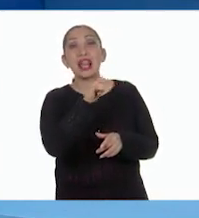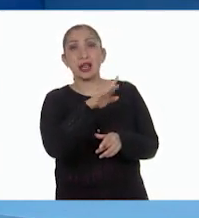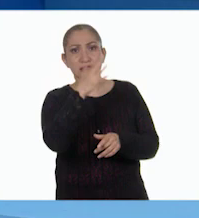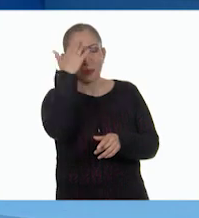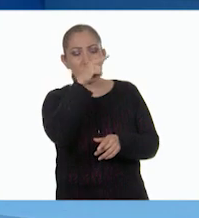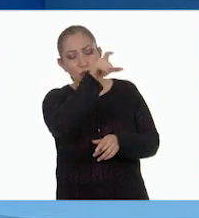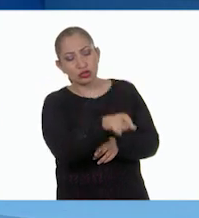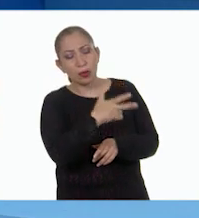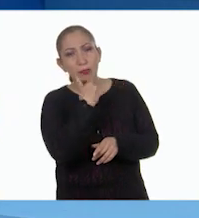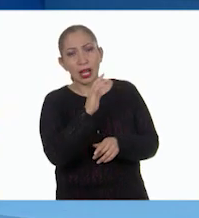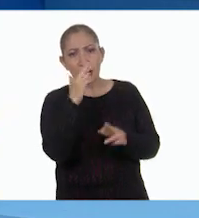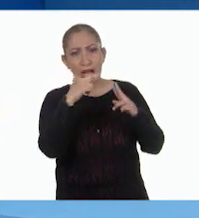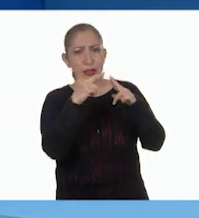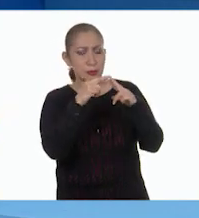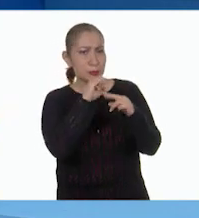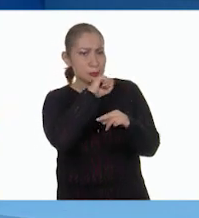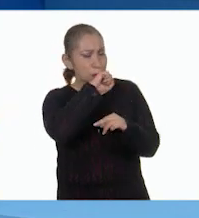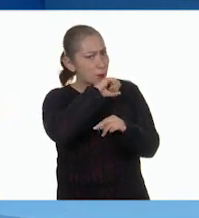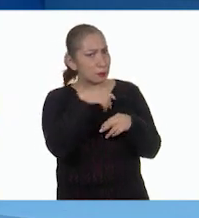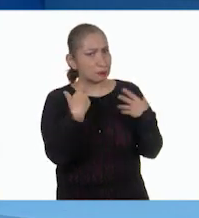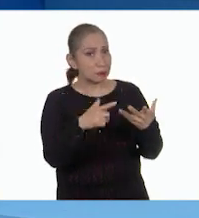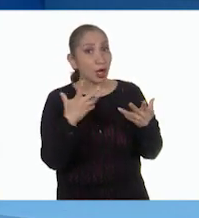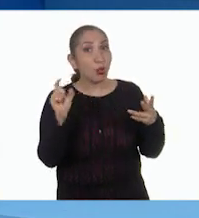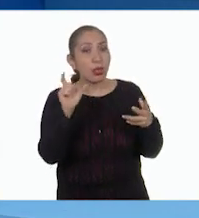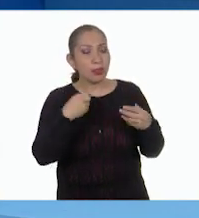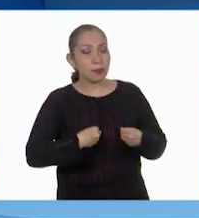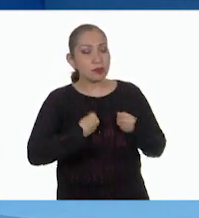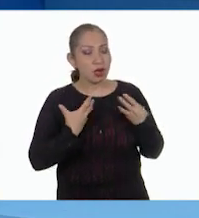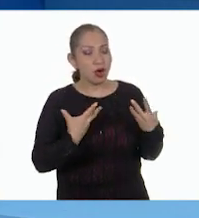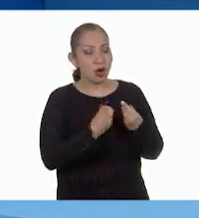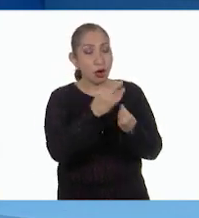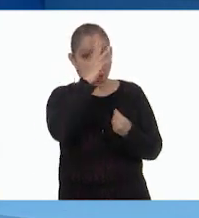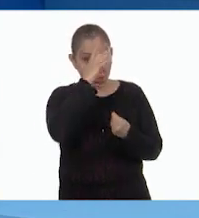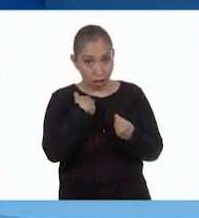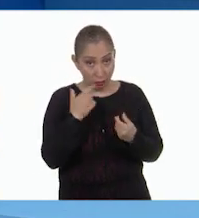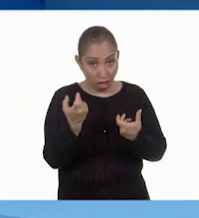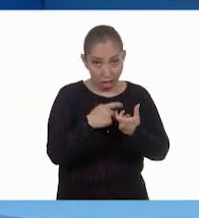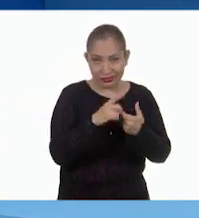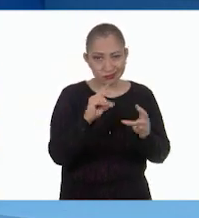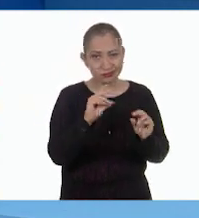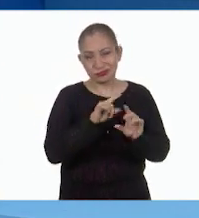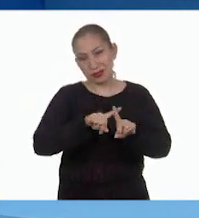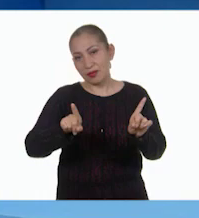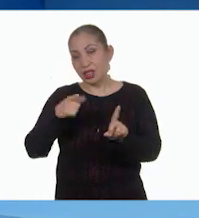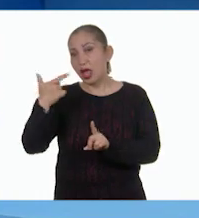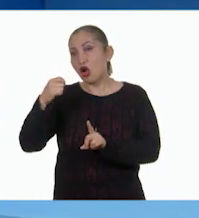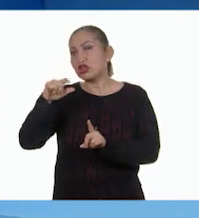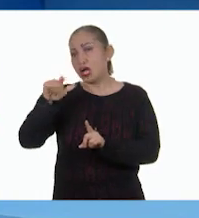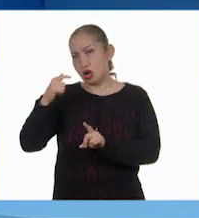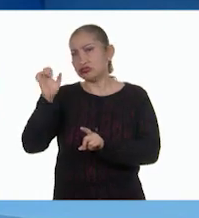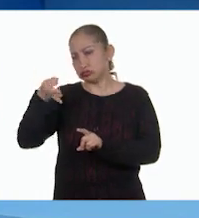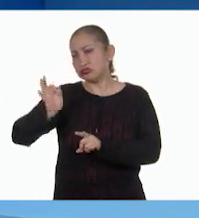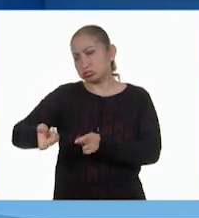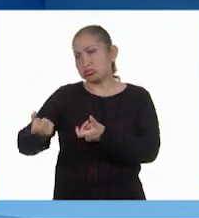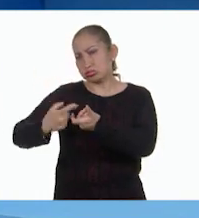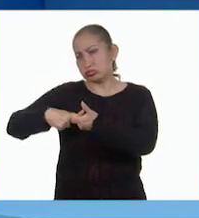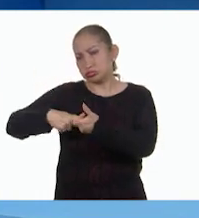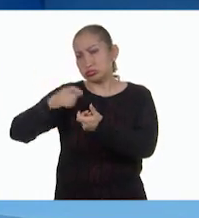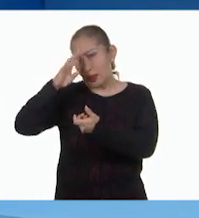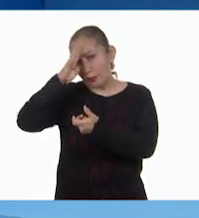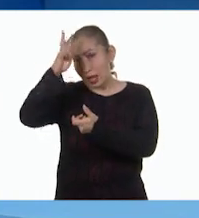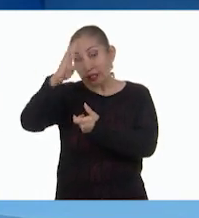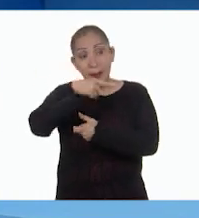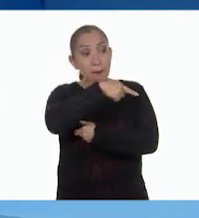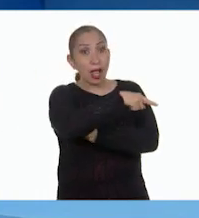religioso español y que durante el tiempo que estuvo con los mayas no se integró tanto, a diferencia de Gonzalo. Para él, todo cambió en el año